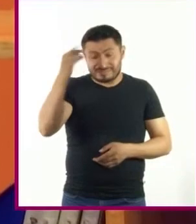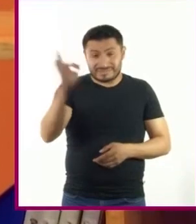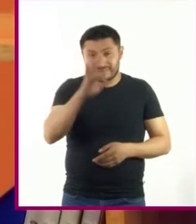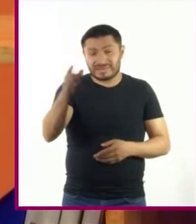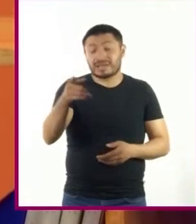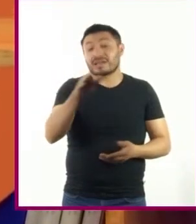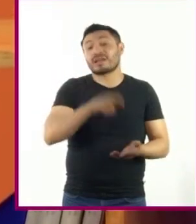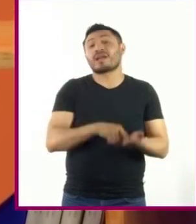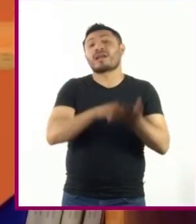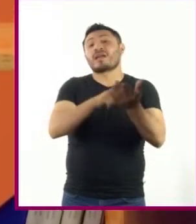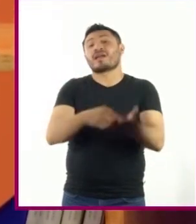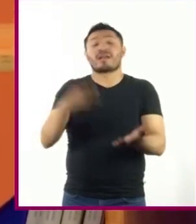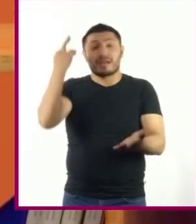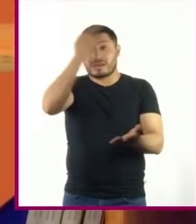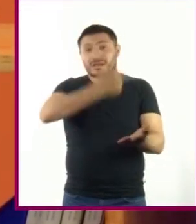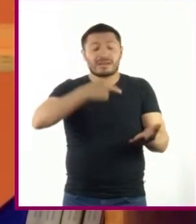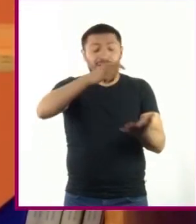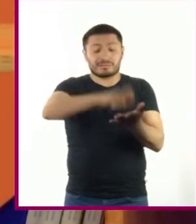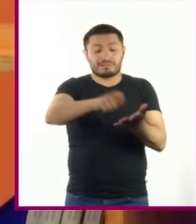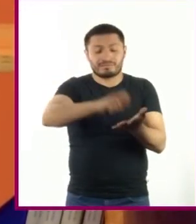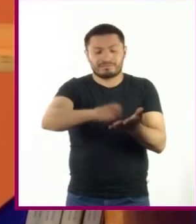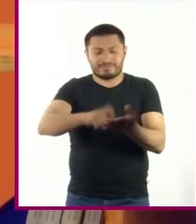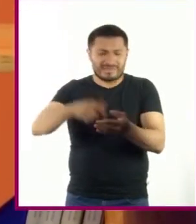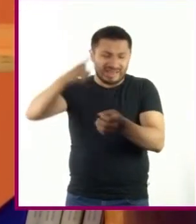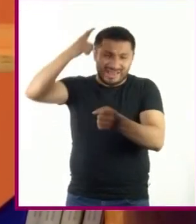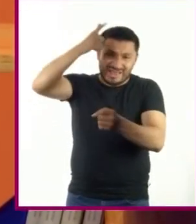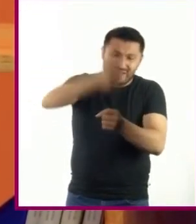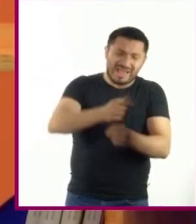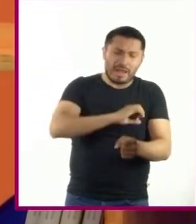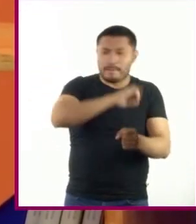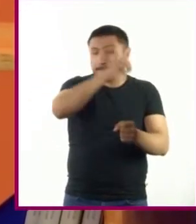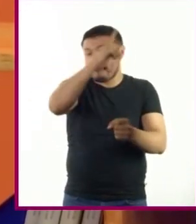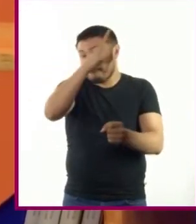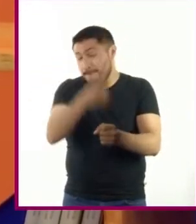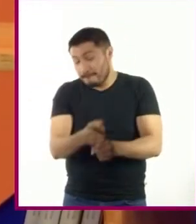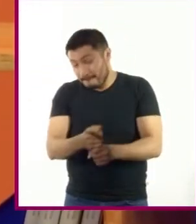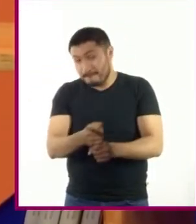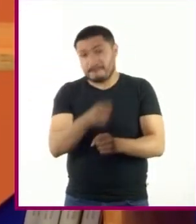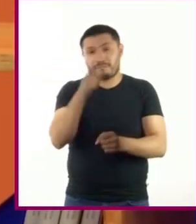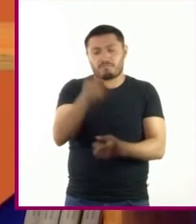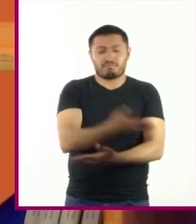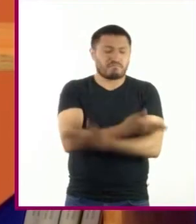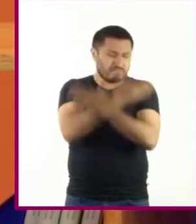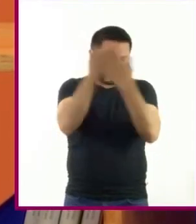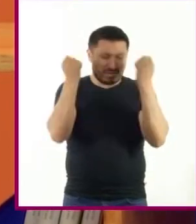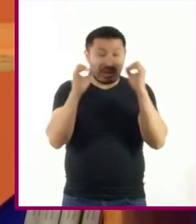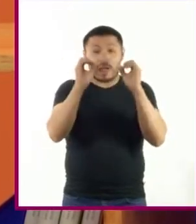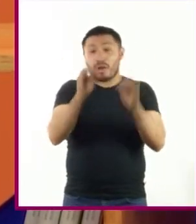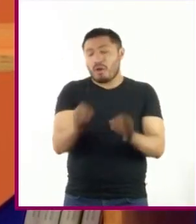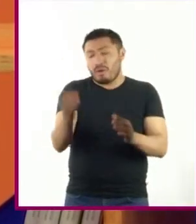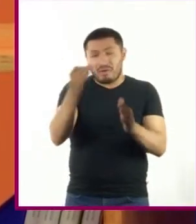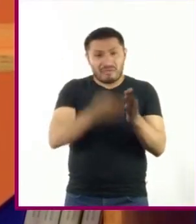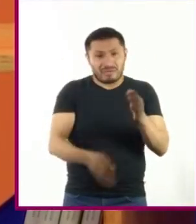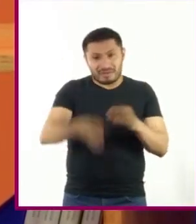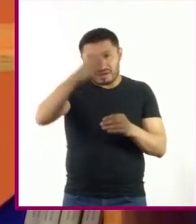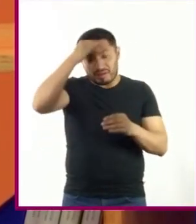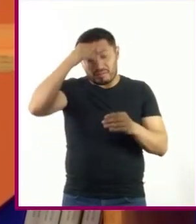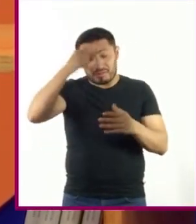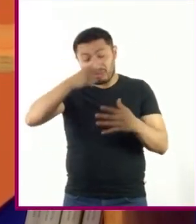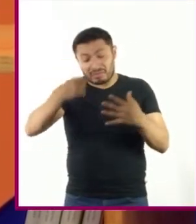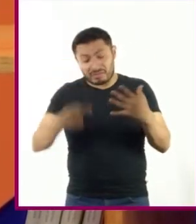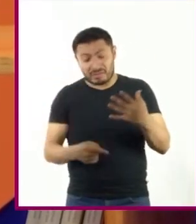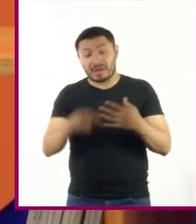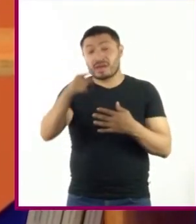piden revisar un texto para detectar áreas de oportunidad y no saben o desconocen algunos aspectos, pueden pedir apoyo a